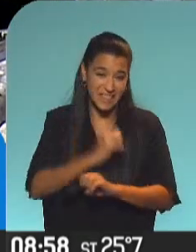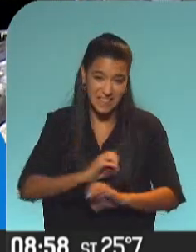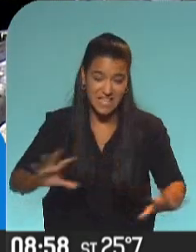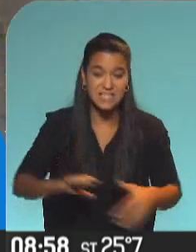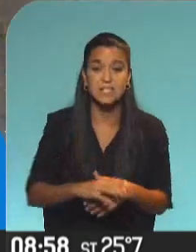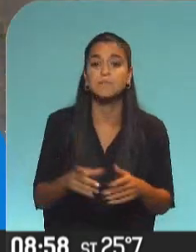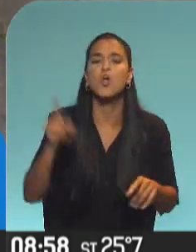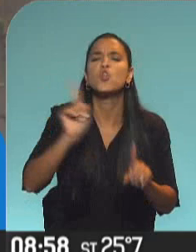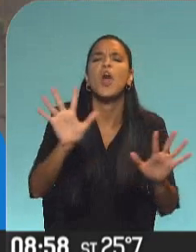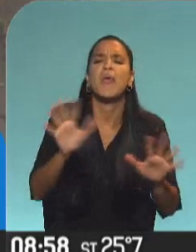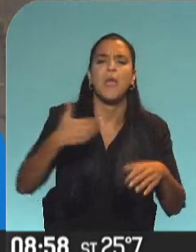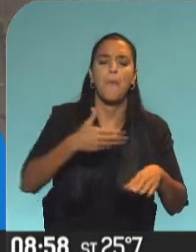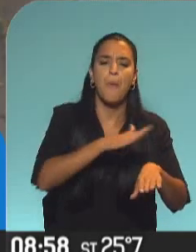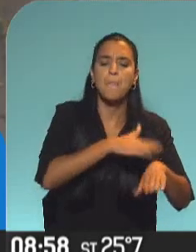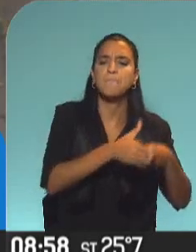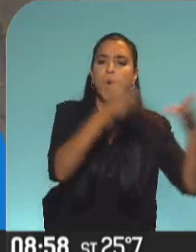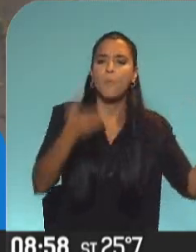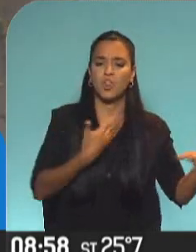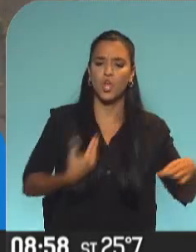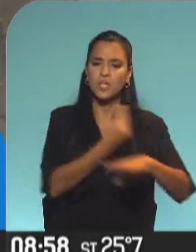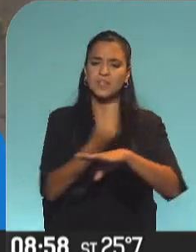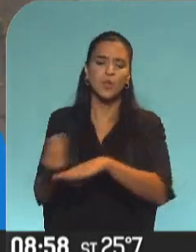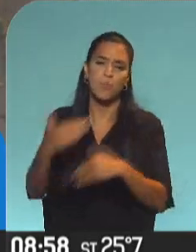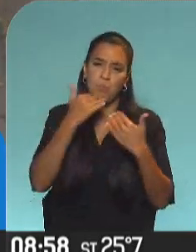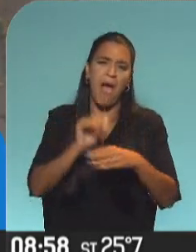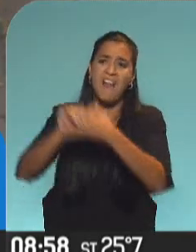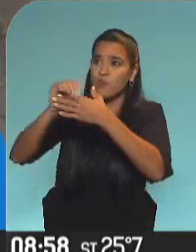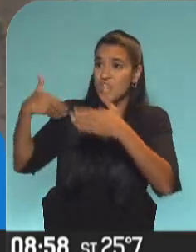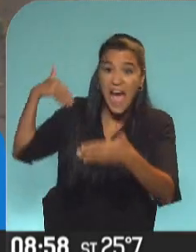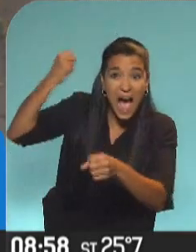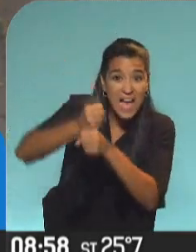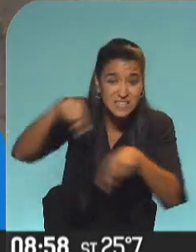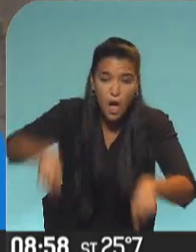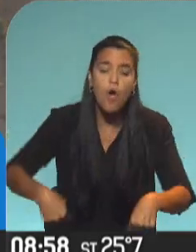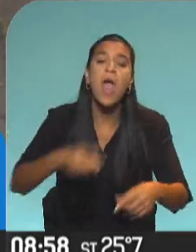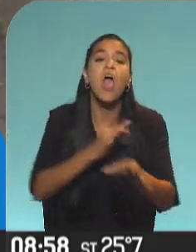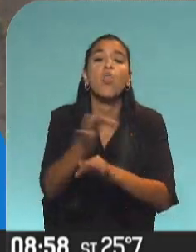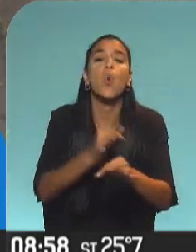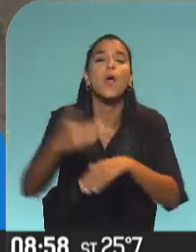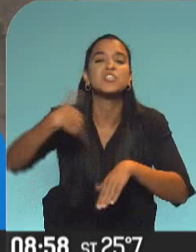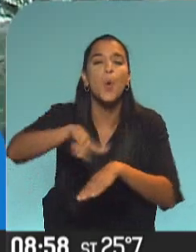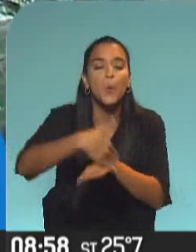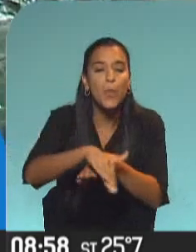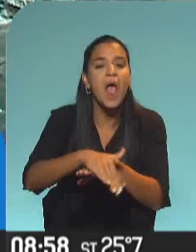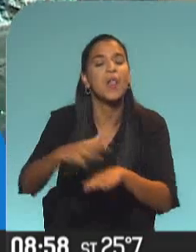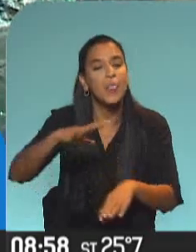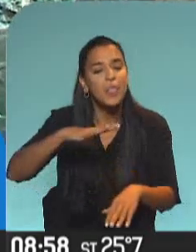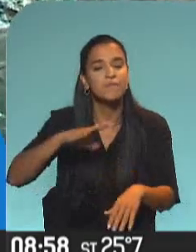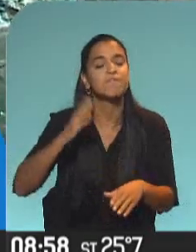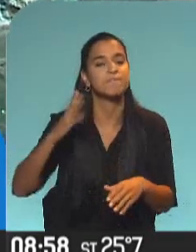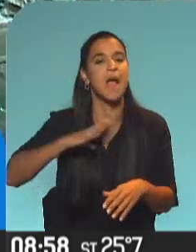gestión el anterior digo desde alfonsín a la fecha pasaron todas las gestiones y la educación vial en algún punto yo creo que sigue siendo una materia